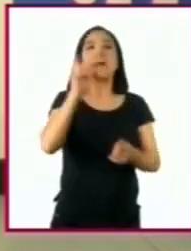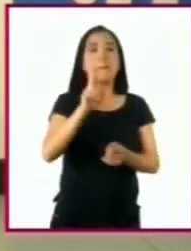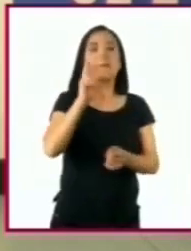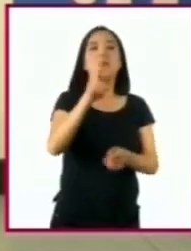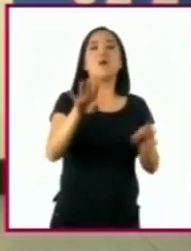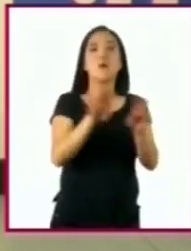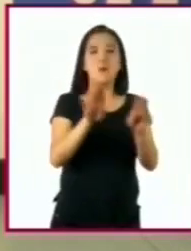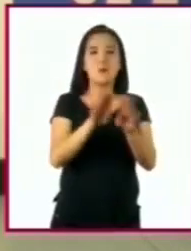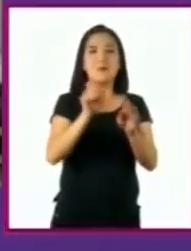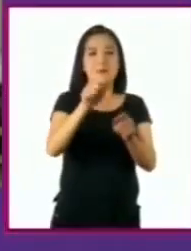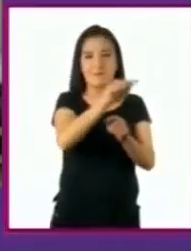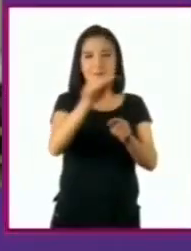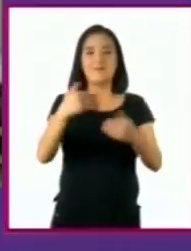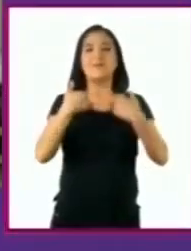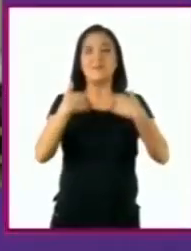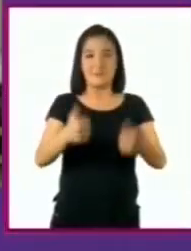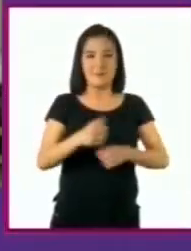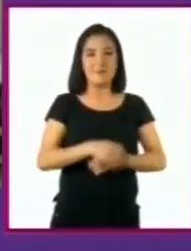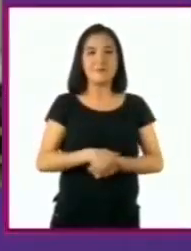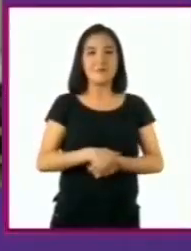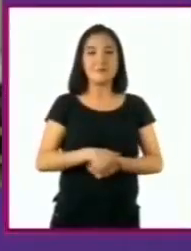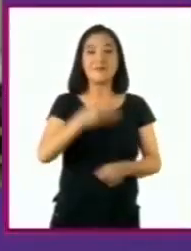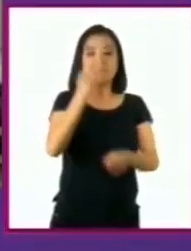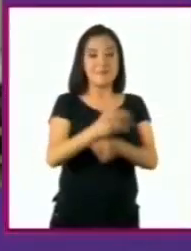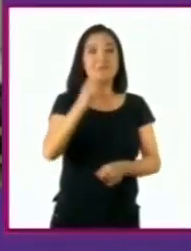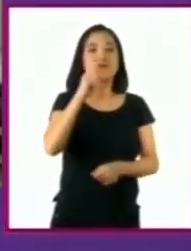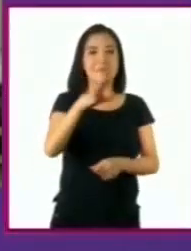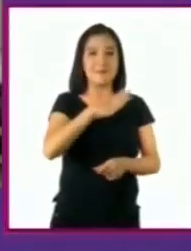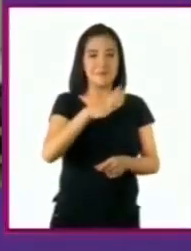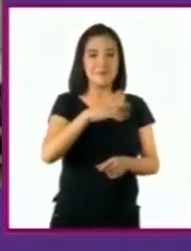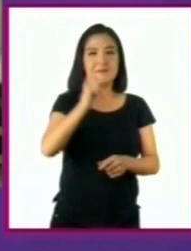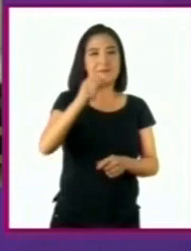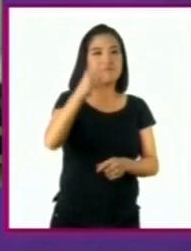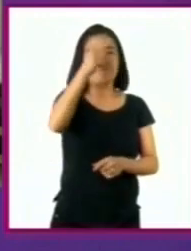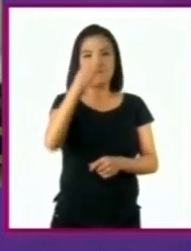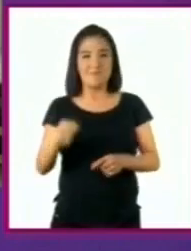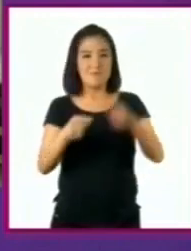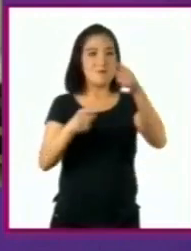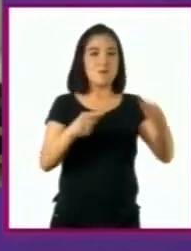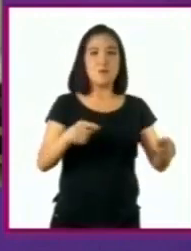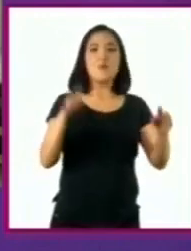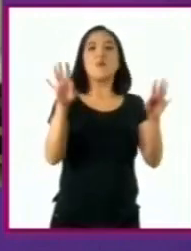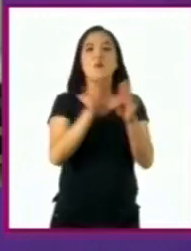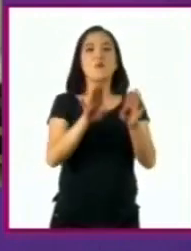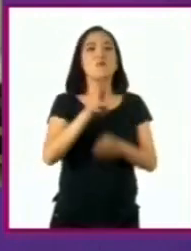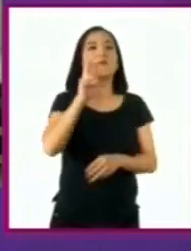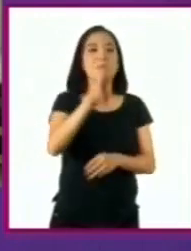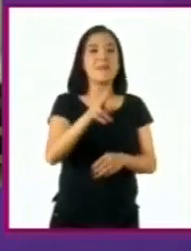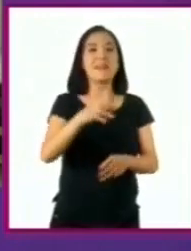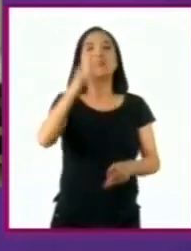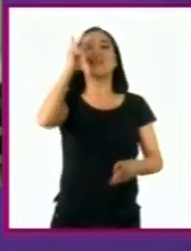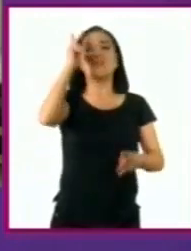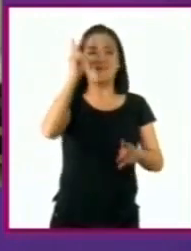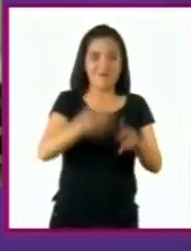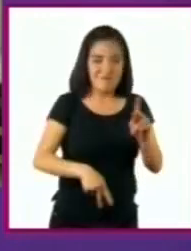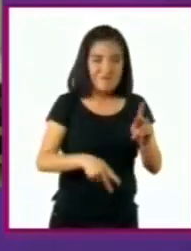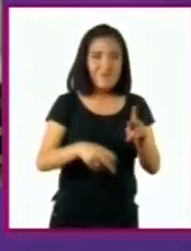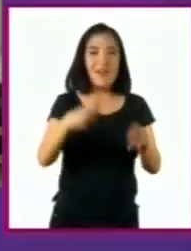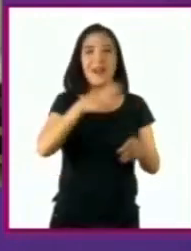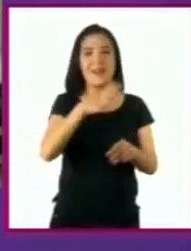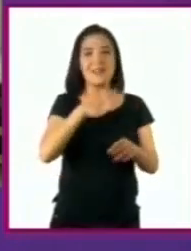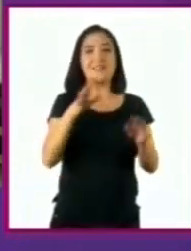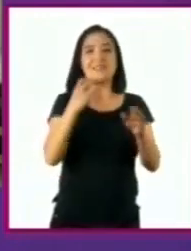los trazos necesarios para entenderlo. Aquí tenemos dos rectas que se intersecan y que son cortadas por estas